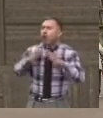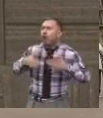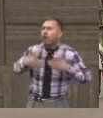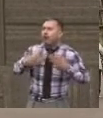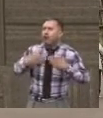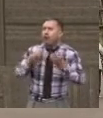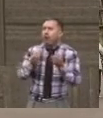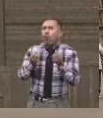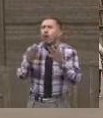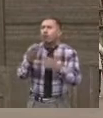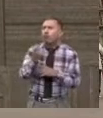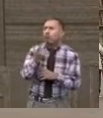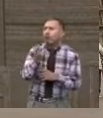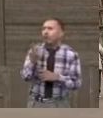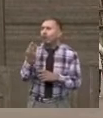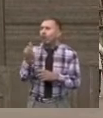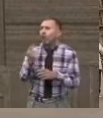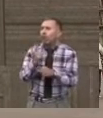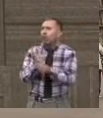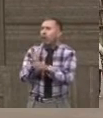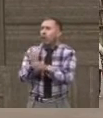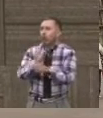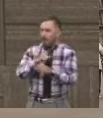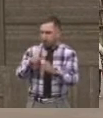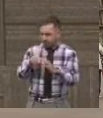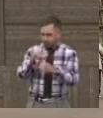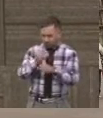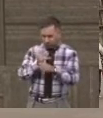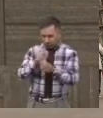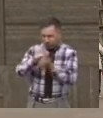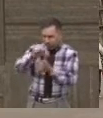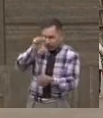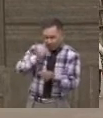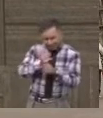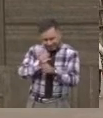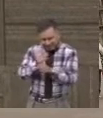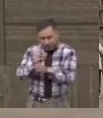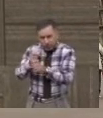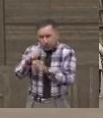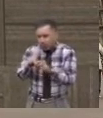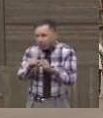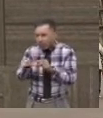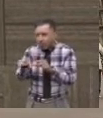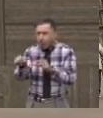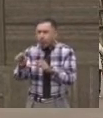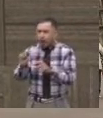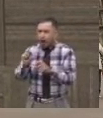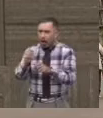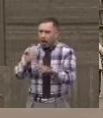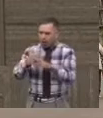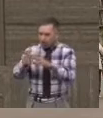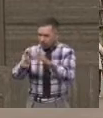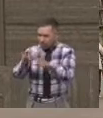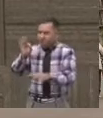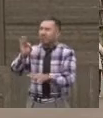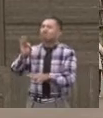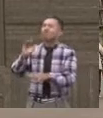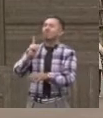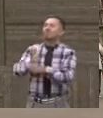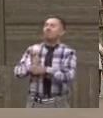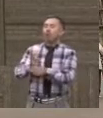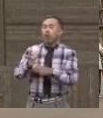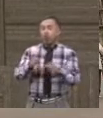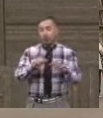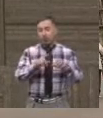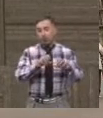investigación y que lleguen hasta sus últimas consecuencias. Pedirle a la Unidad de Inteligencia Financiera que